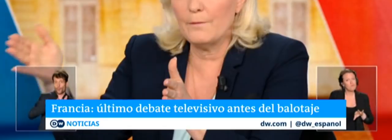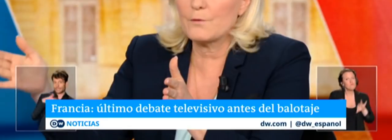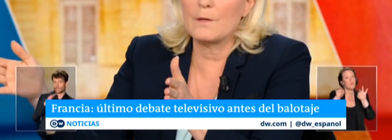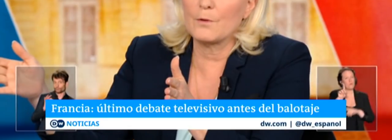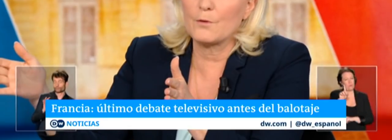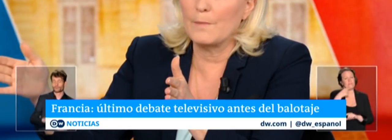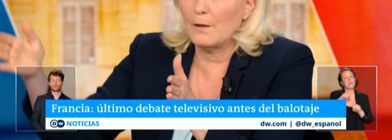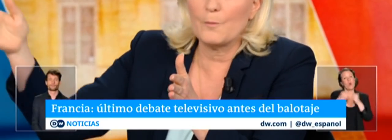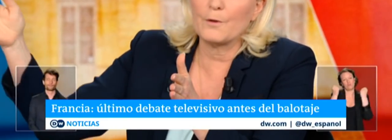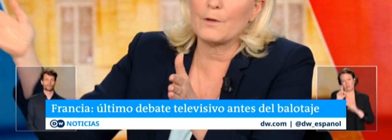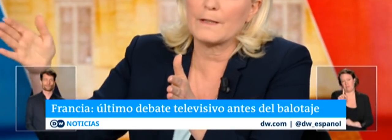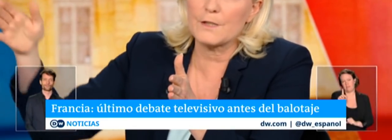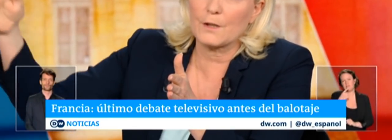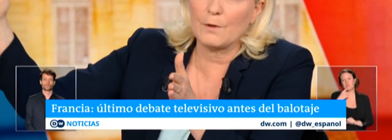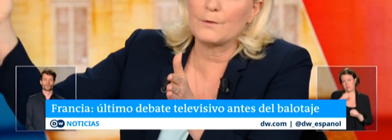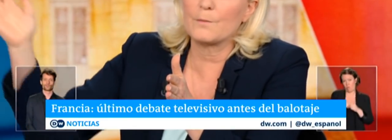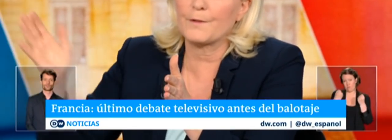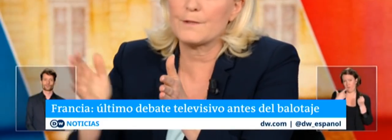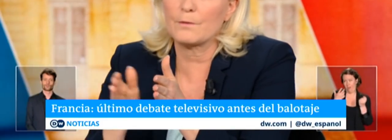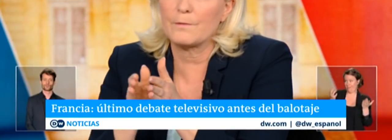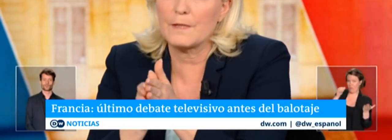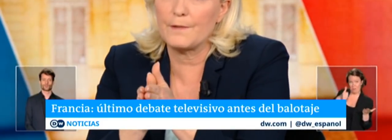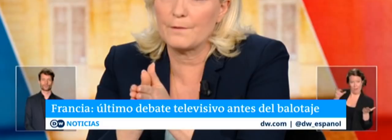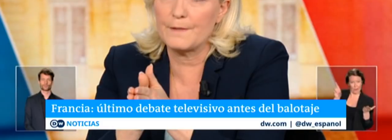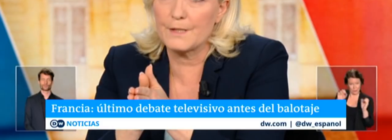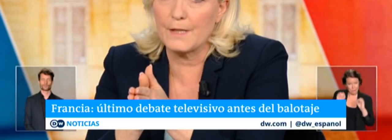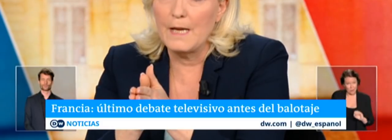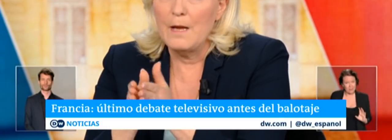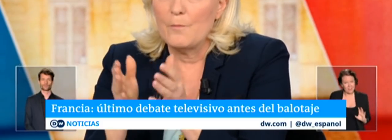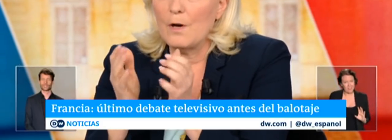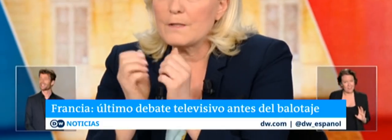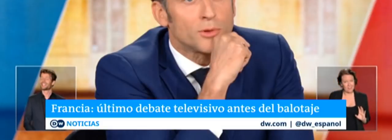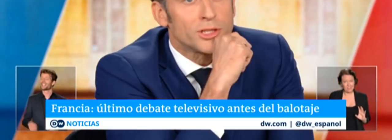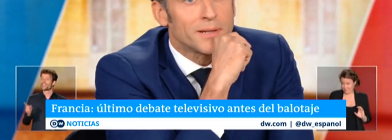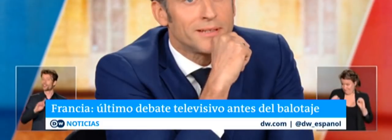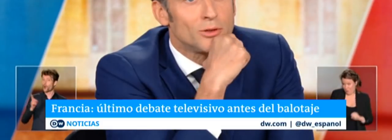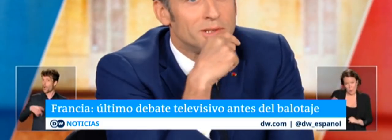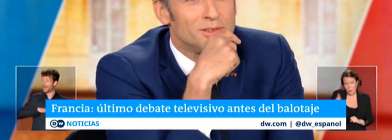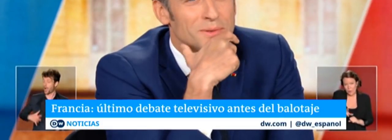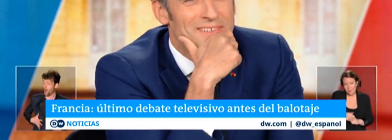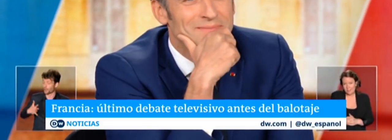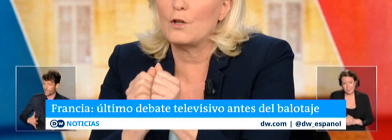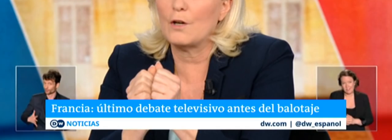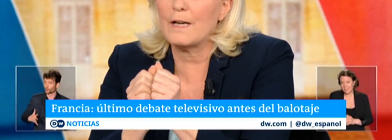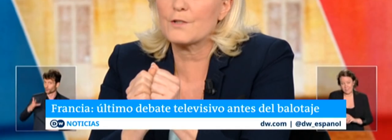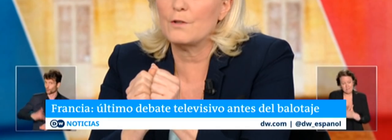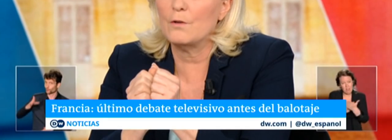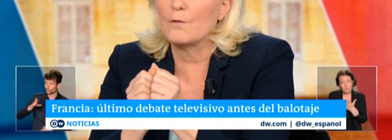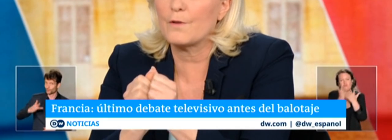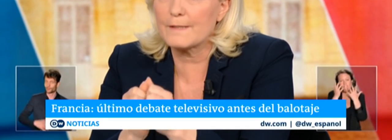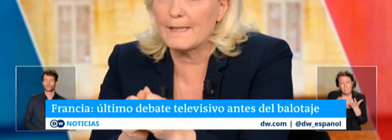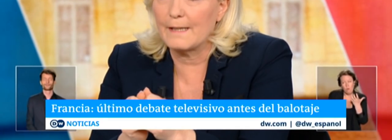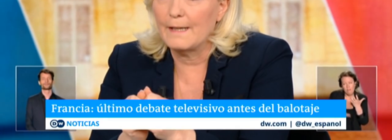dijo para recuperar el poder adquisitivo de los franceses en caso de victoria las últimas encuestas conceden a macrón una